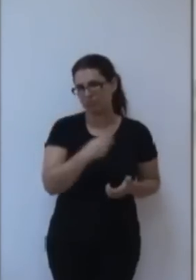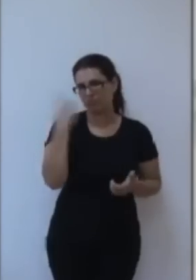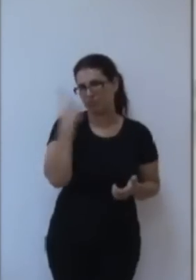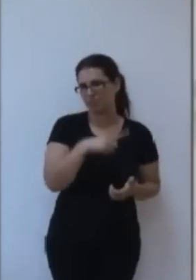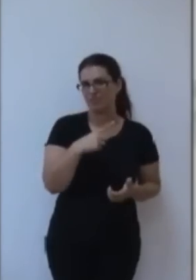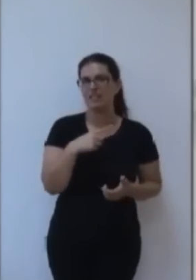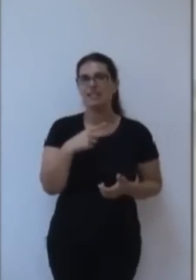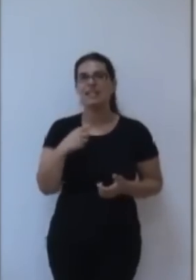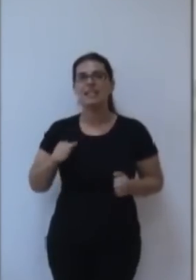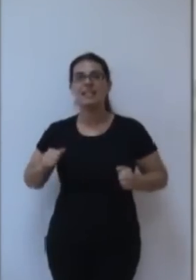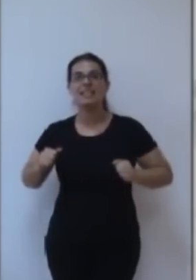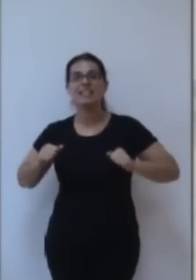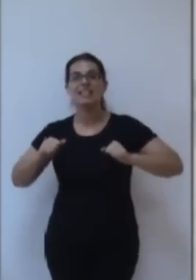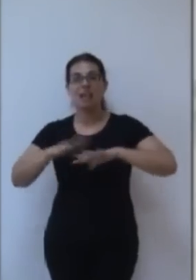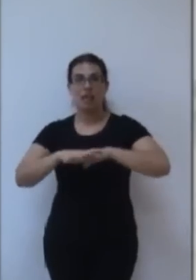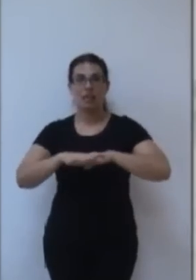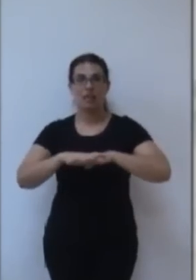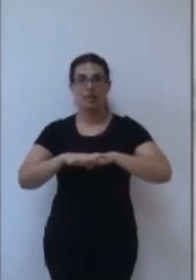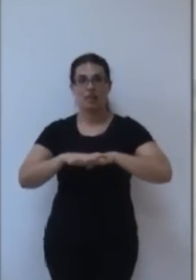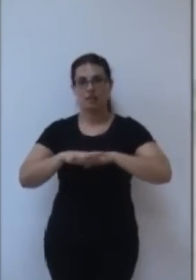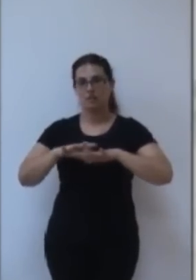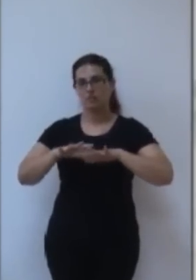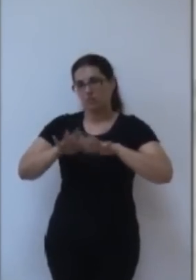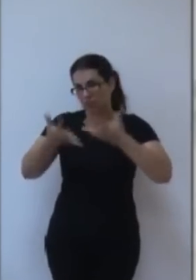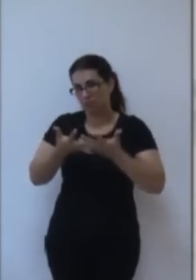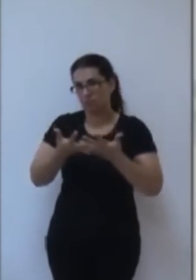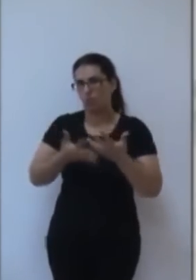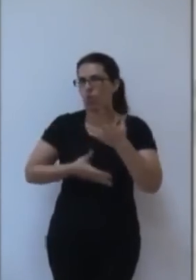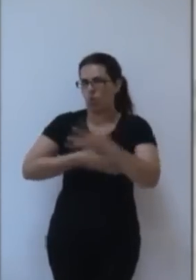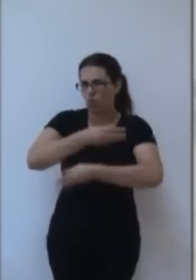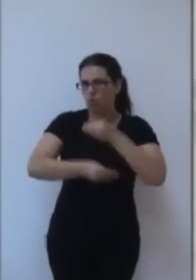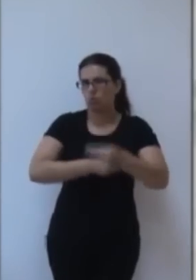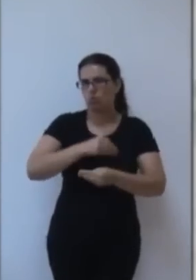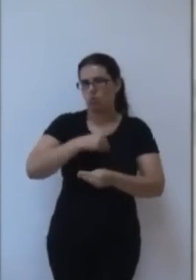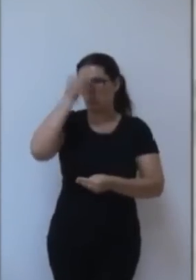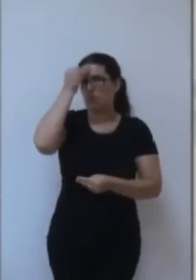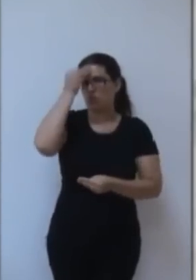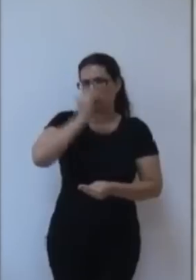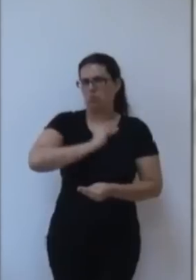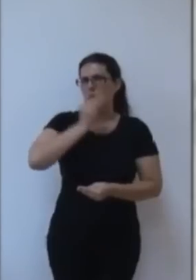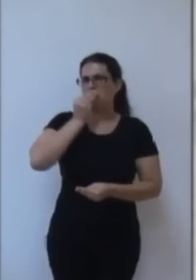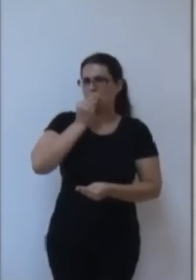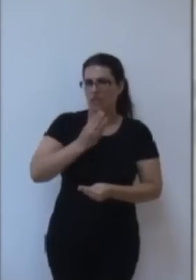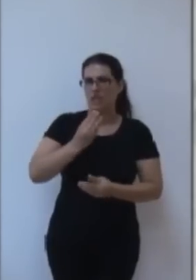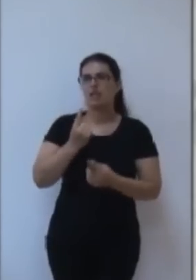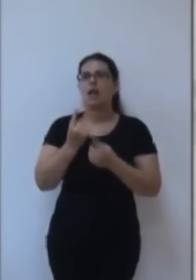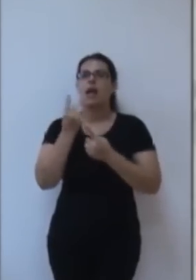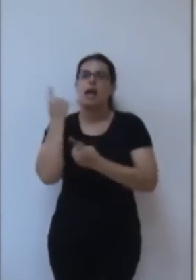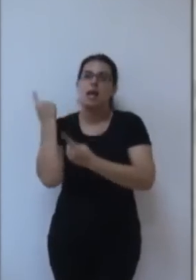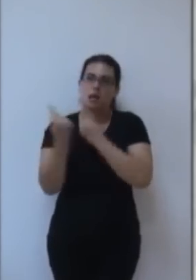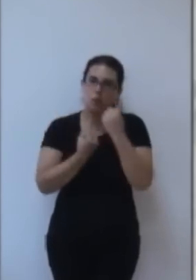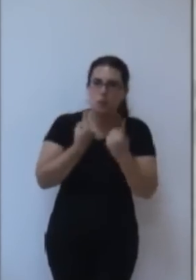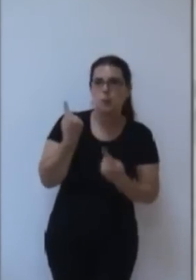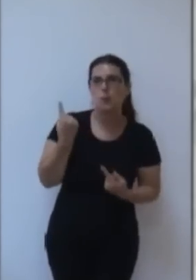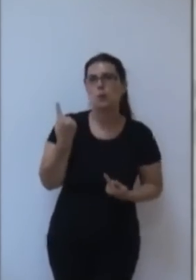pues la realidad es que la están utilizando, yo creo que bastante bien en general, y hay algún que otro caso que se